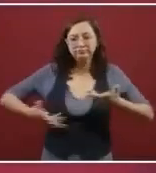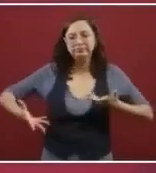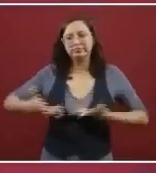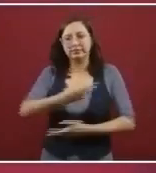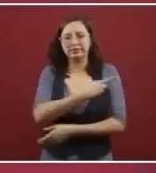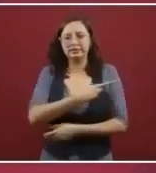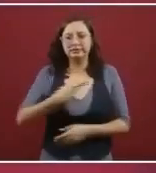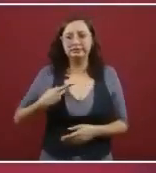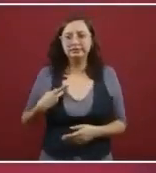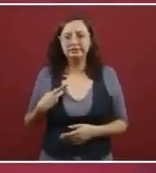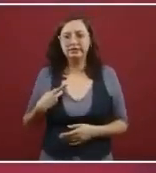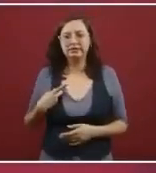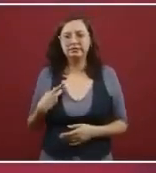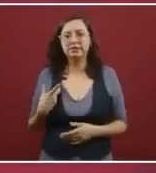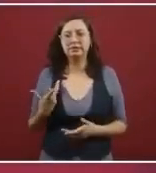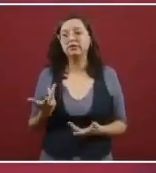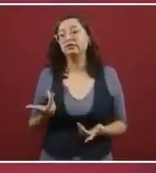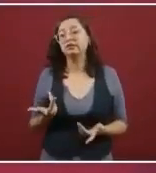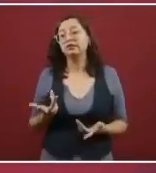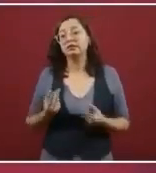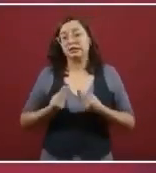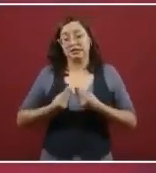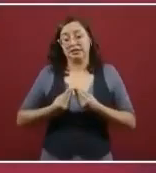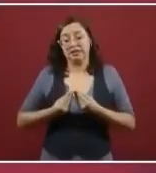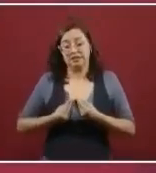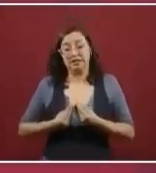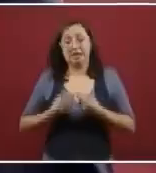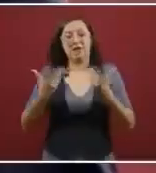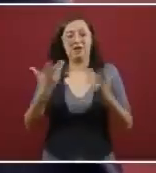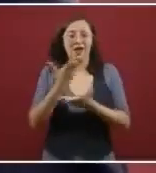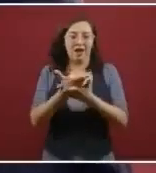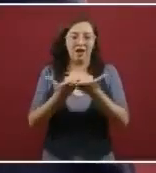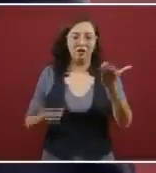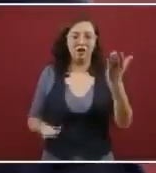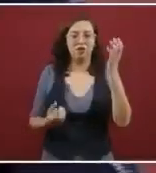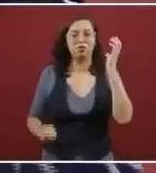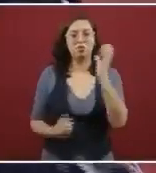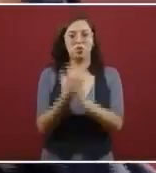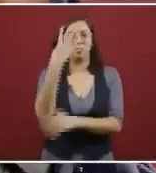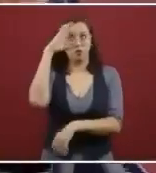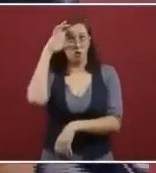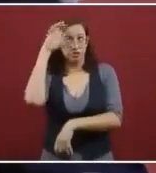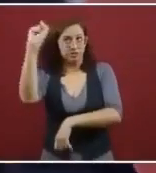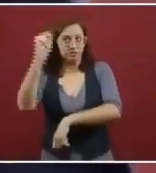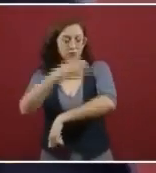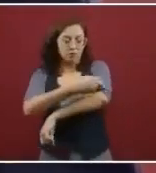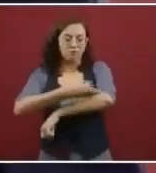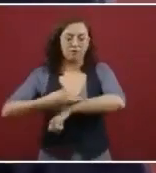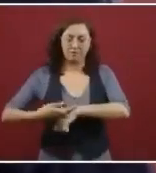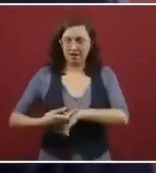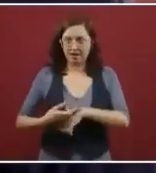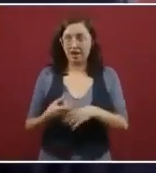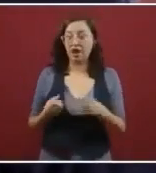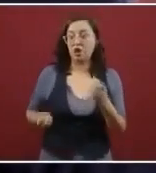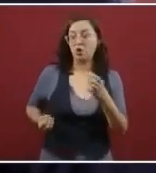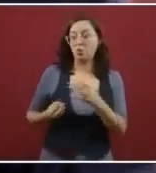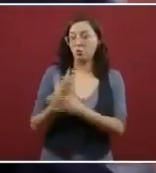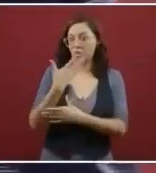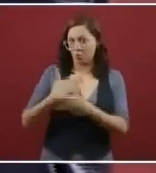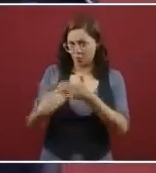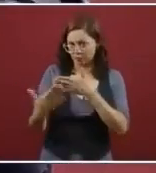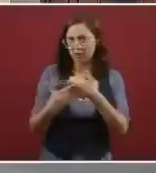claro, en una concepción también moderna de familia, para que no se vaya a